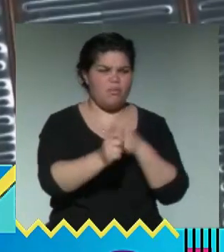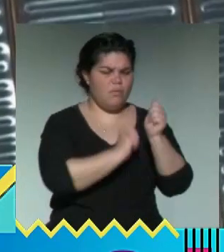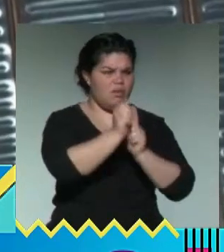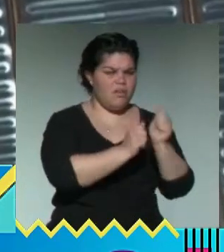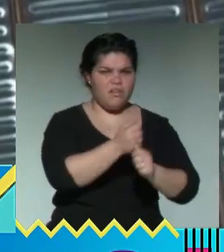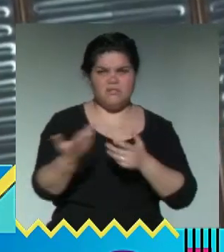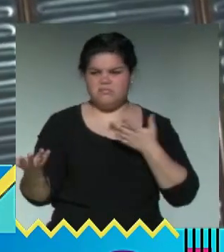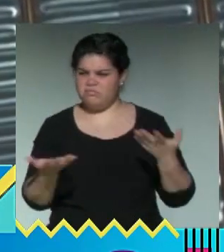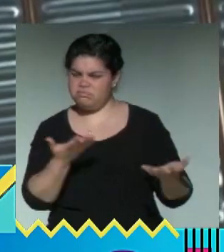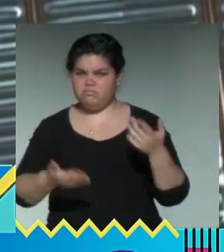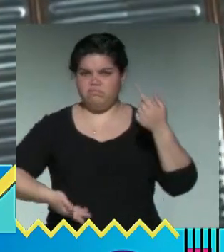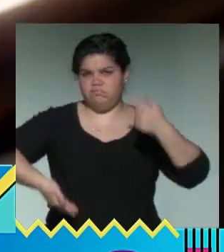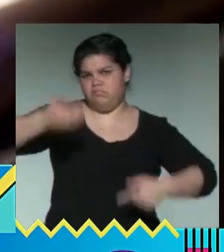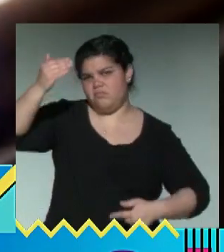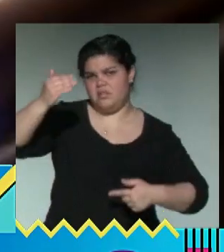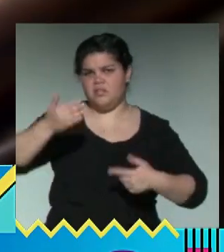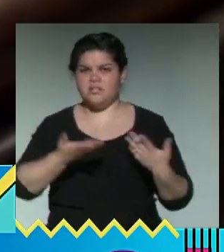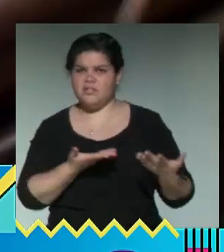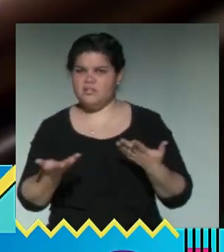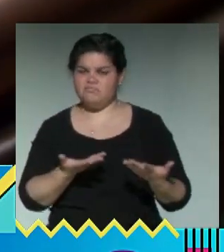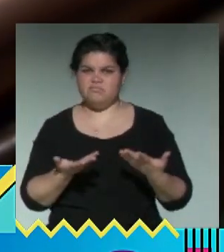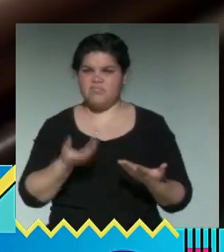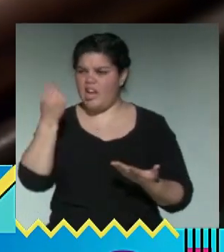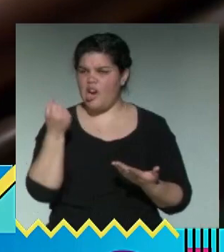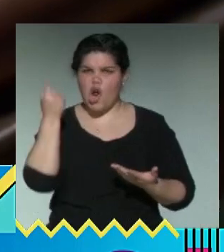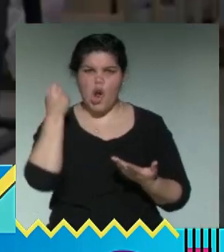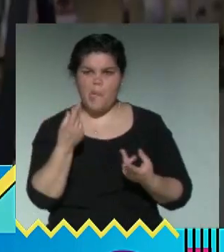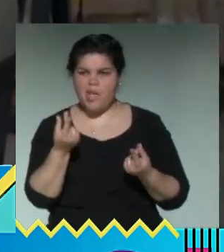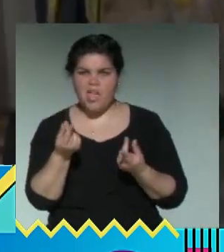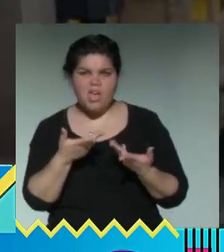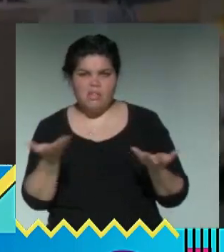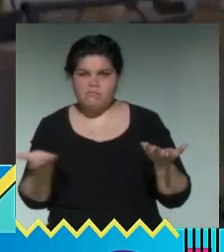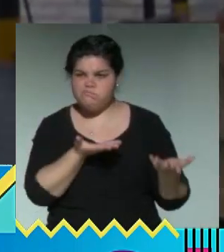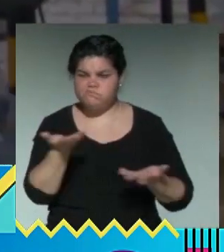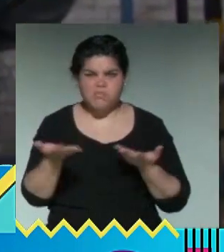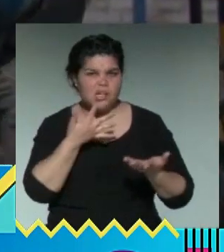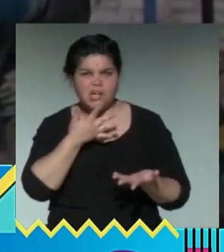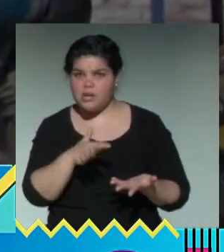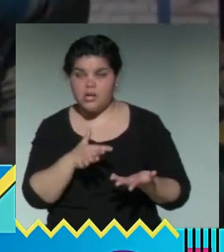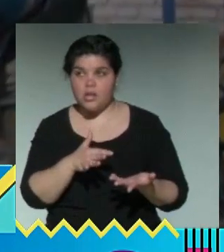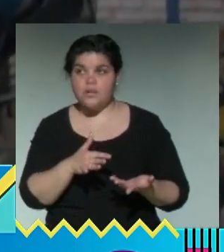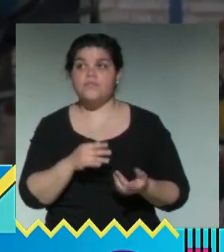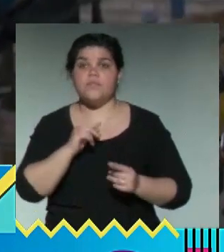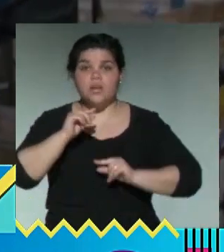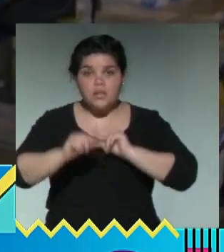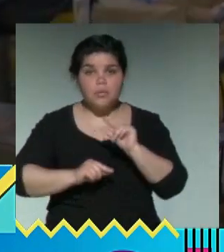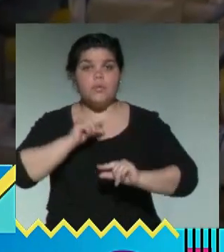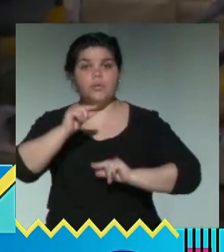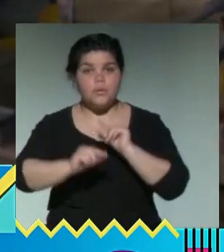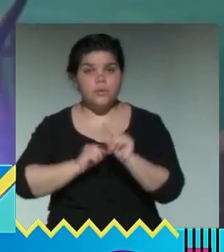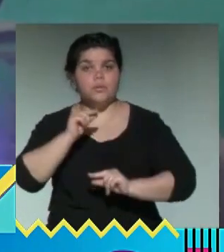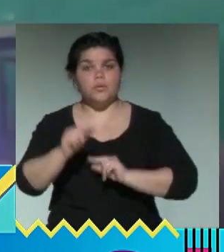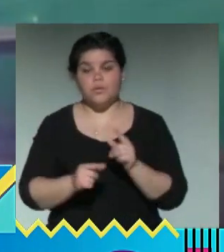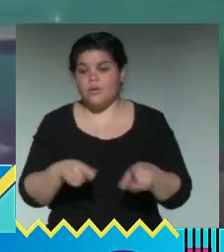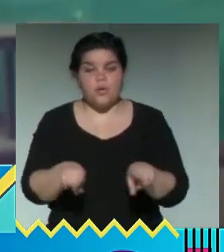Económicamente, digamos, no existía no había un driver válido en ese sentido. Y de alguna forma lo que se perseguía era un